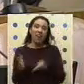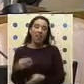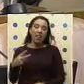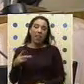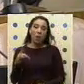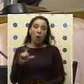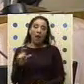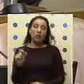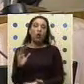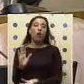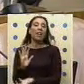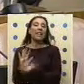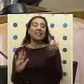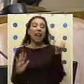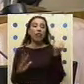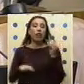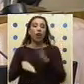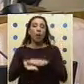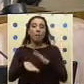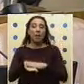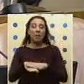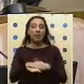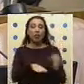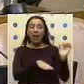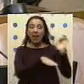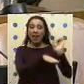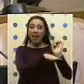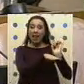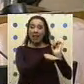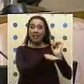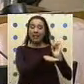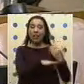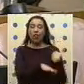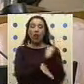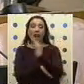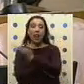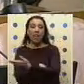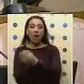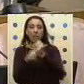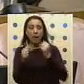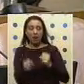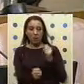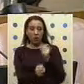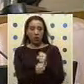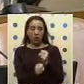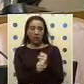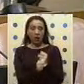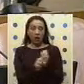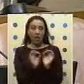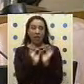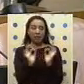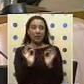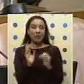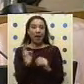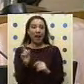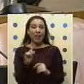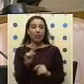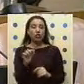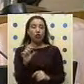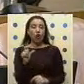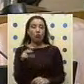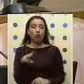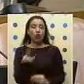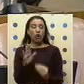mediante la revocación de los permisos que el Estado le entrega para poder funcionar, en particular la resolución de